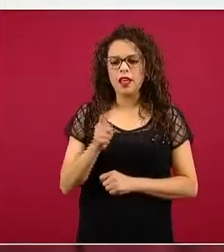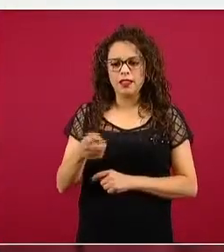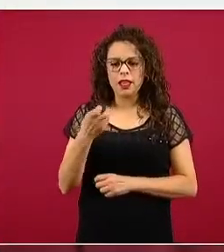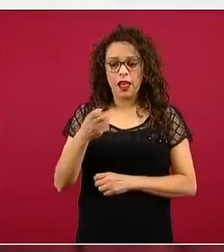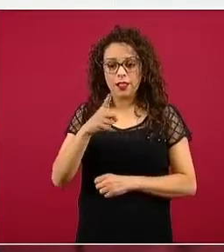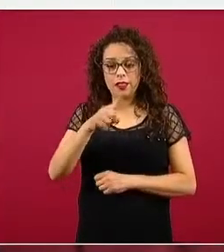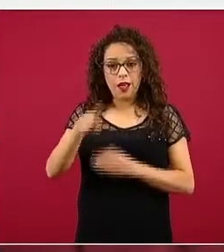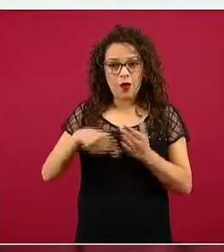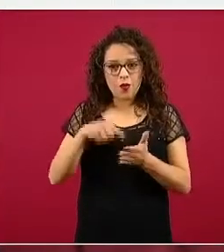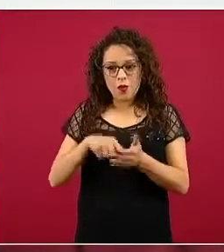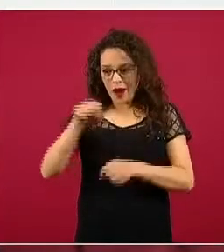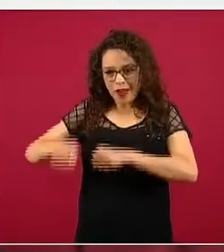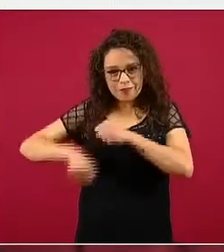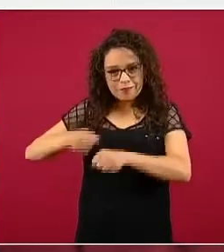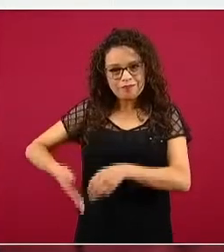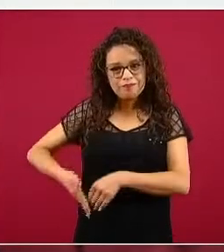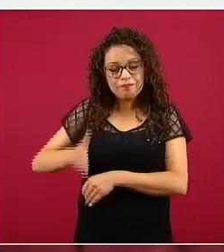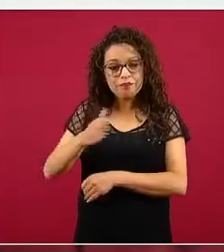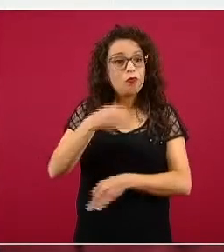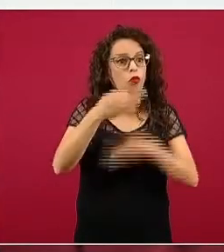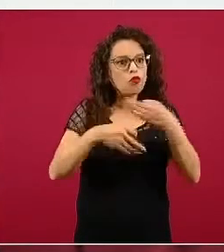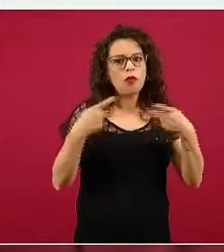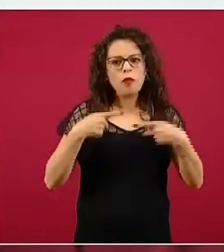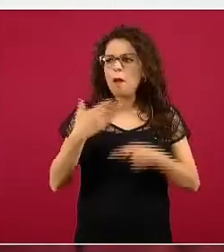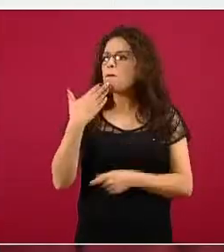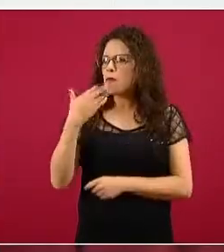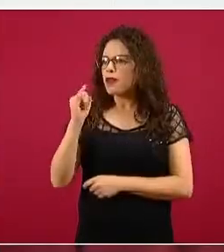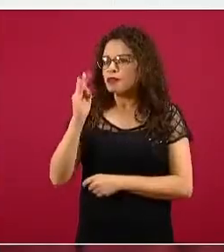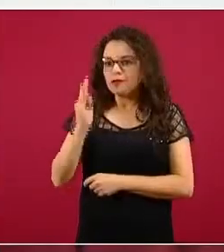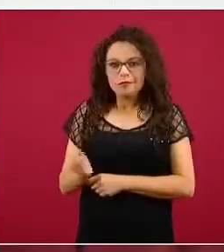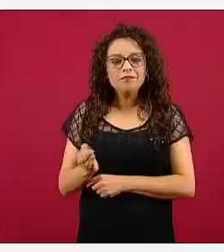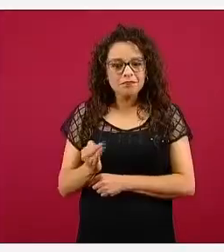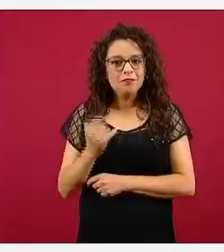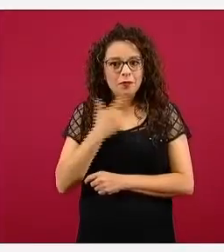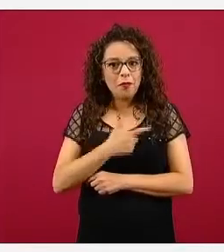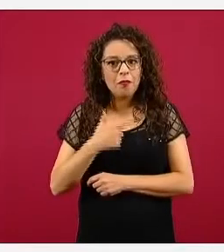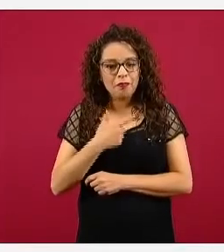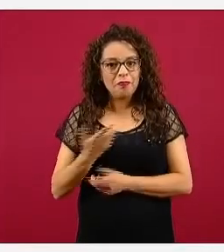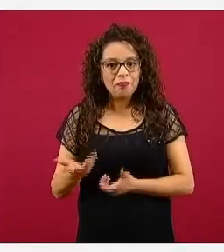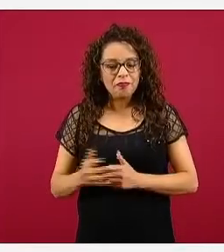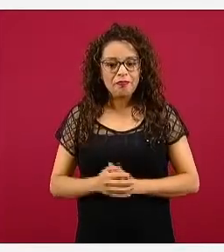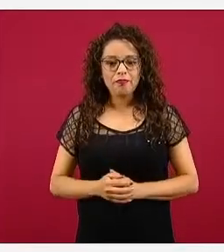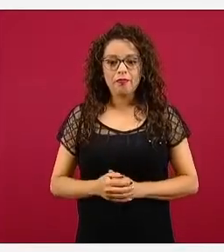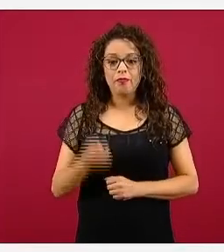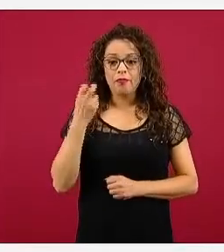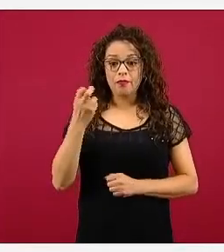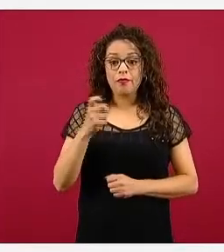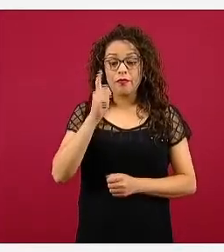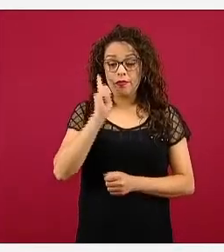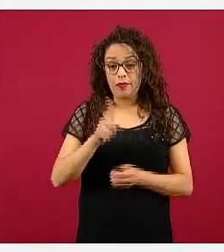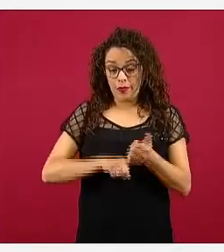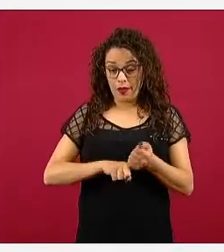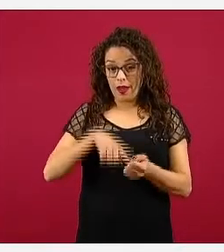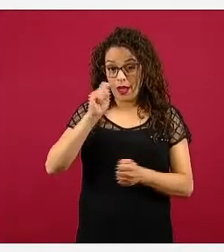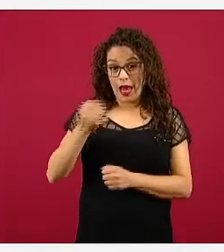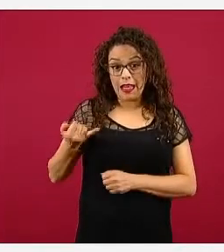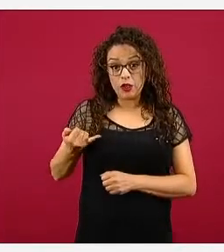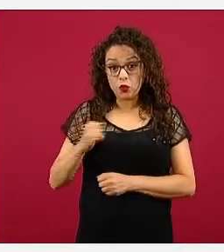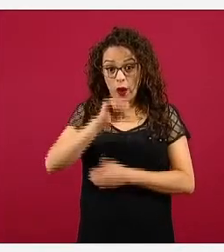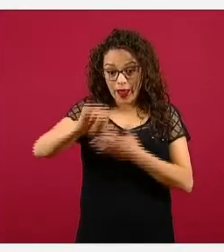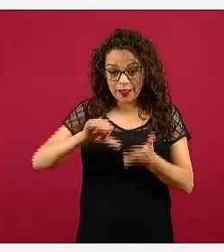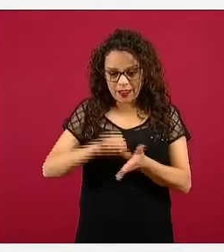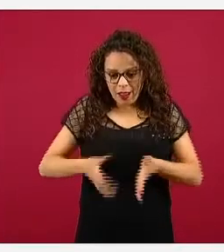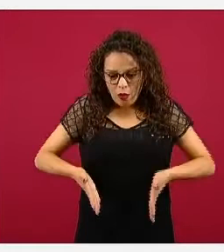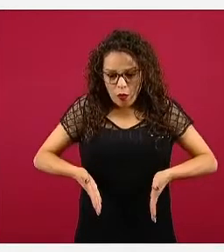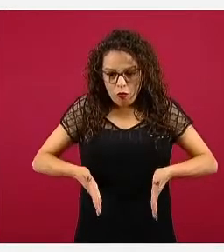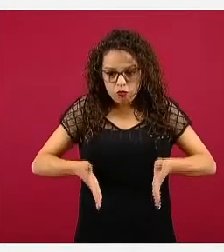positiva. Hicimos conteos en algunos tramos, esto no es la totalidad de Insurgentes, esto es en el tramo central de Insurgentes. Antes de poner la